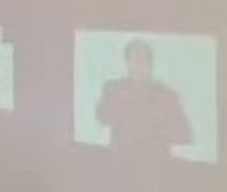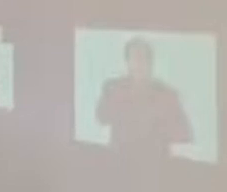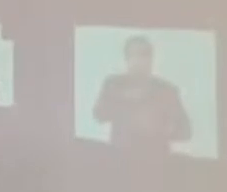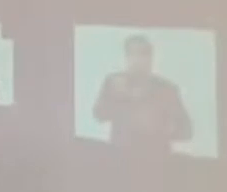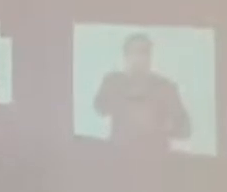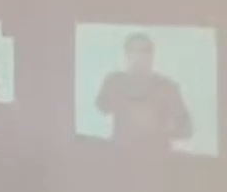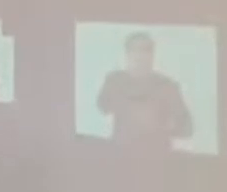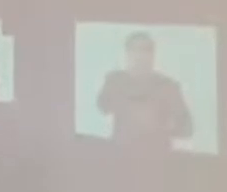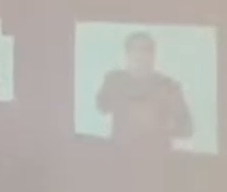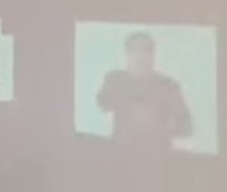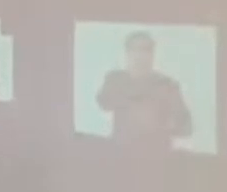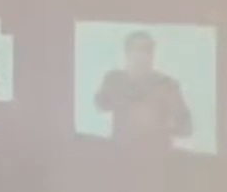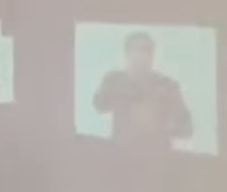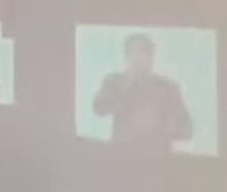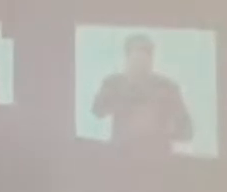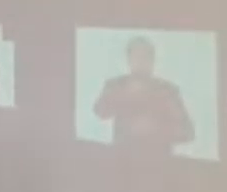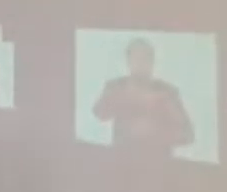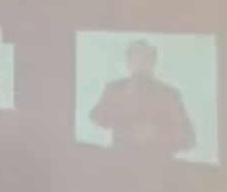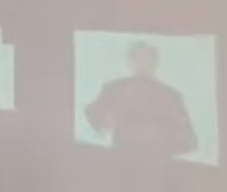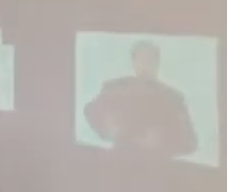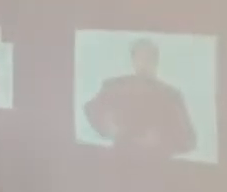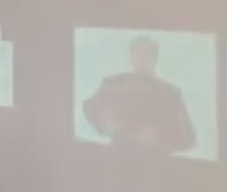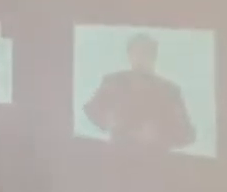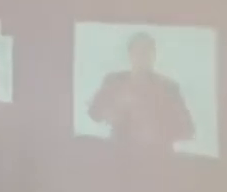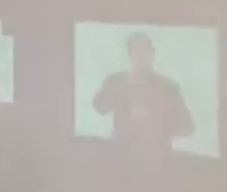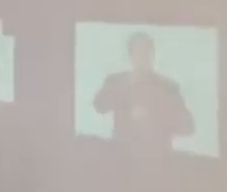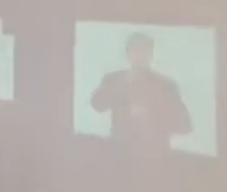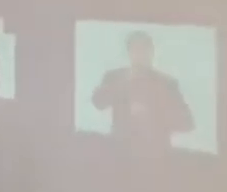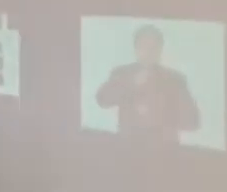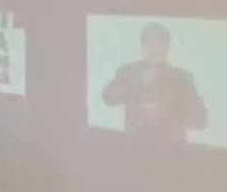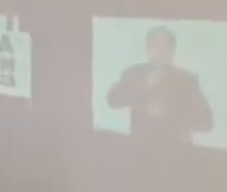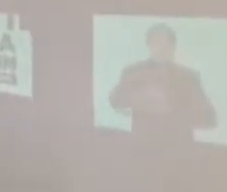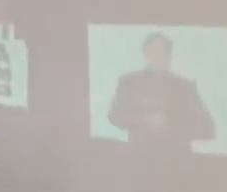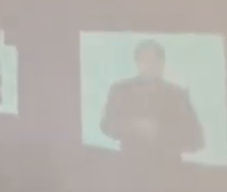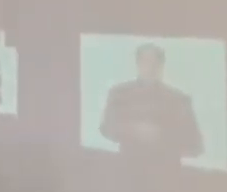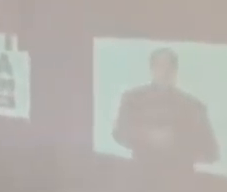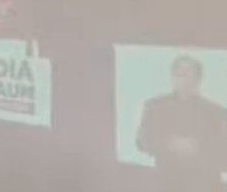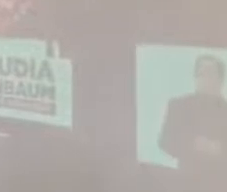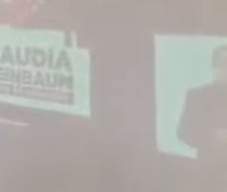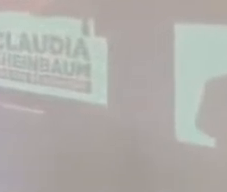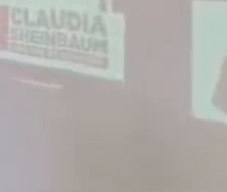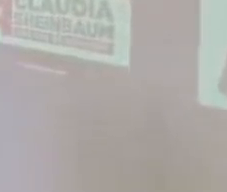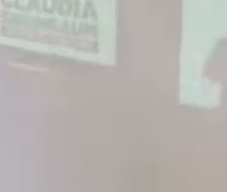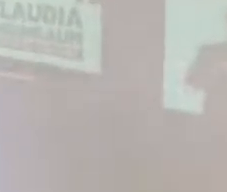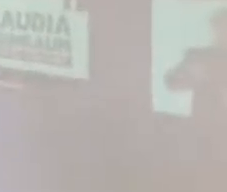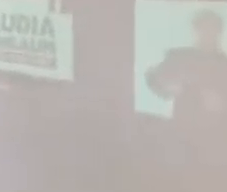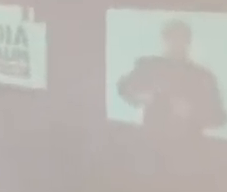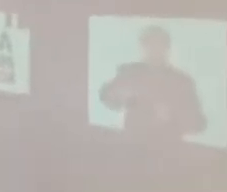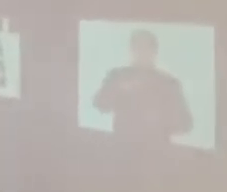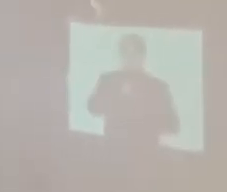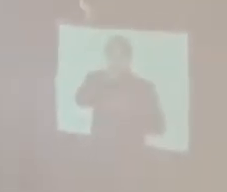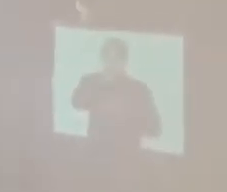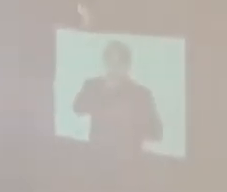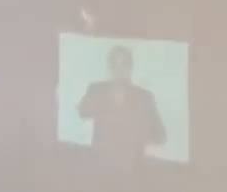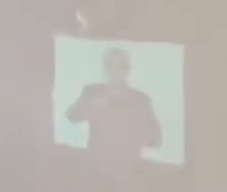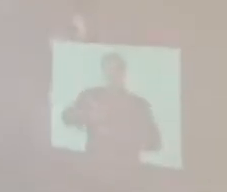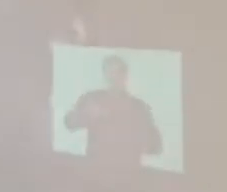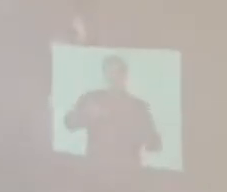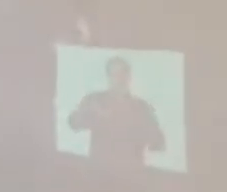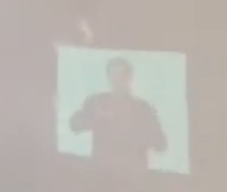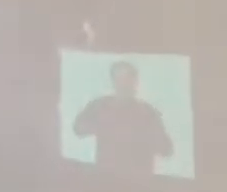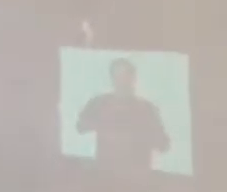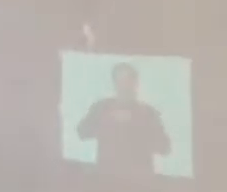senadoras, senadores, alcaldes, alcaldesas, alcaldesas de la Ciudad de México, alcaldes, muchas gracias por su